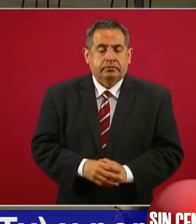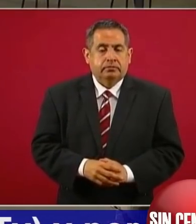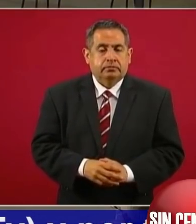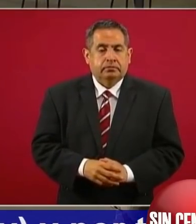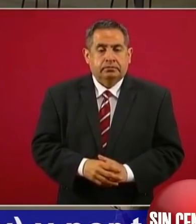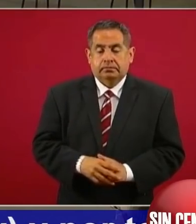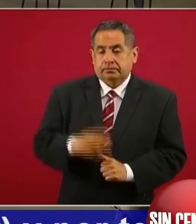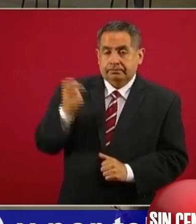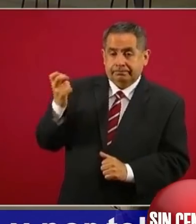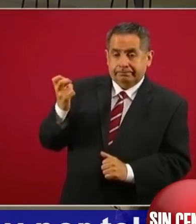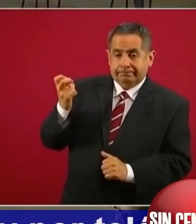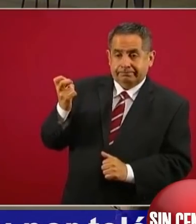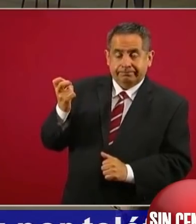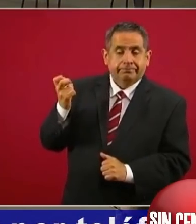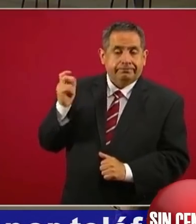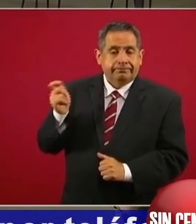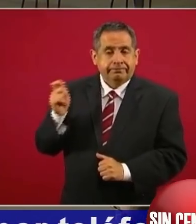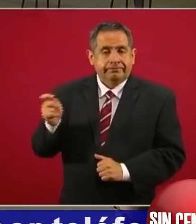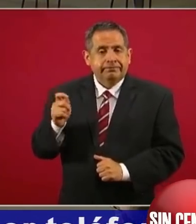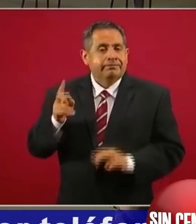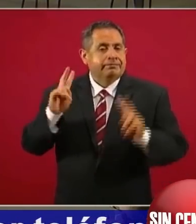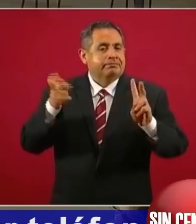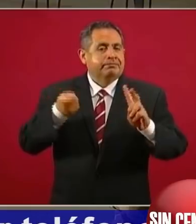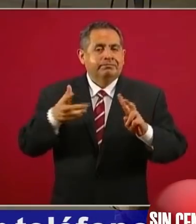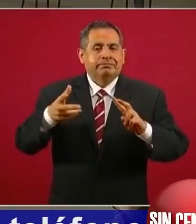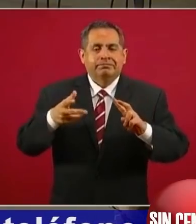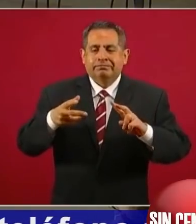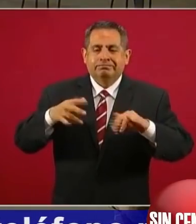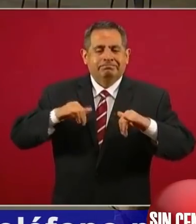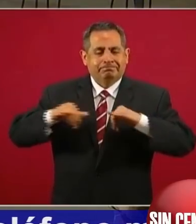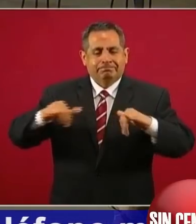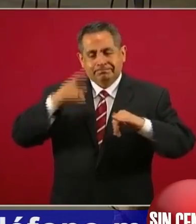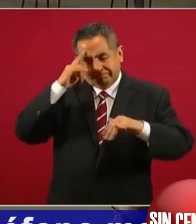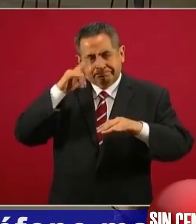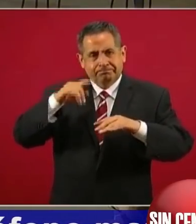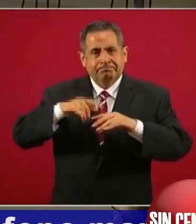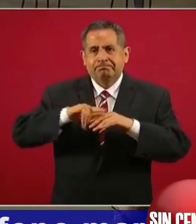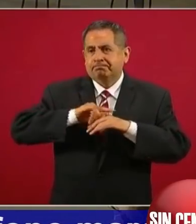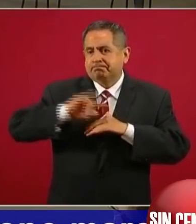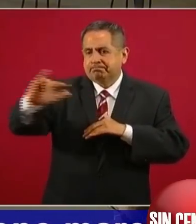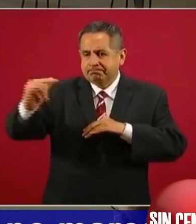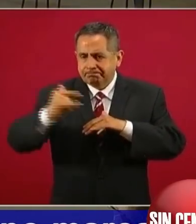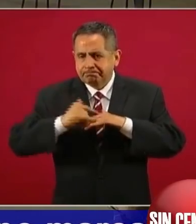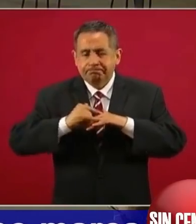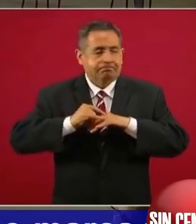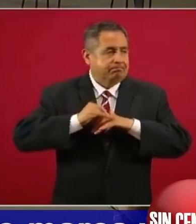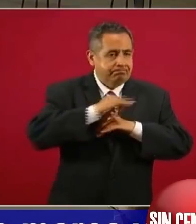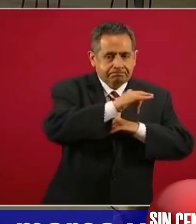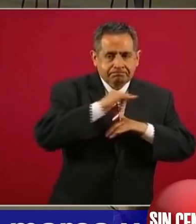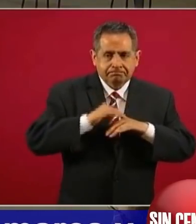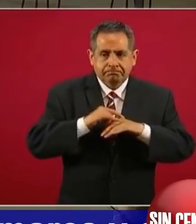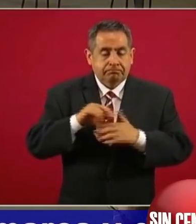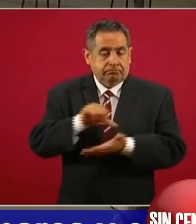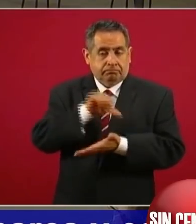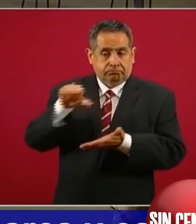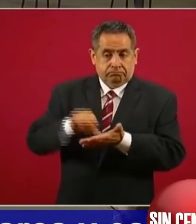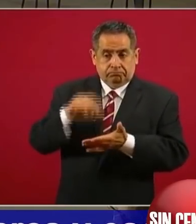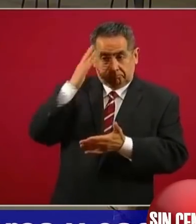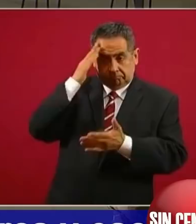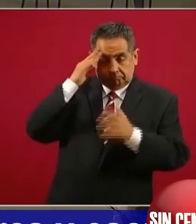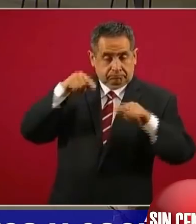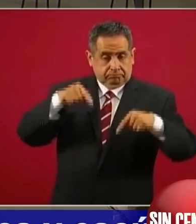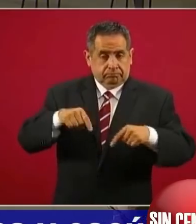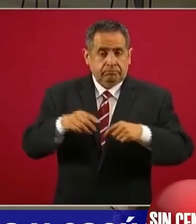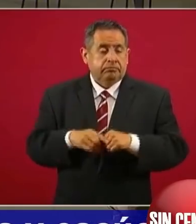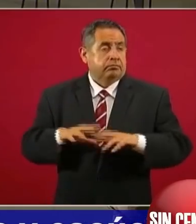Esta es una muestra de lo que son las cartas de navegación de la zona central. Bueno, les informo